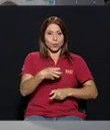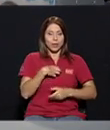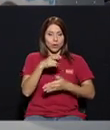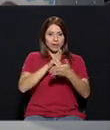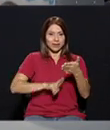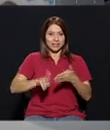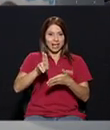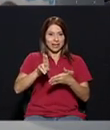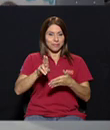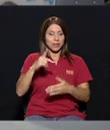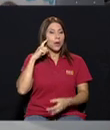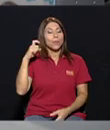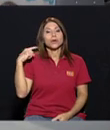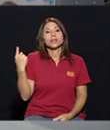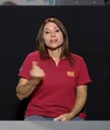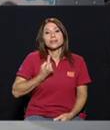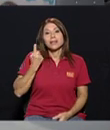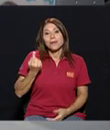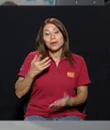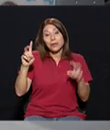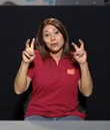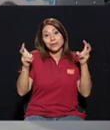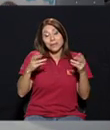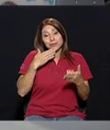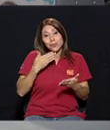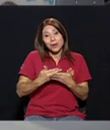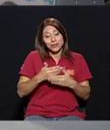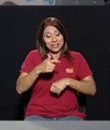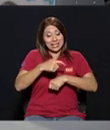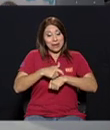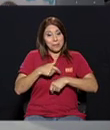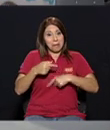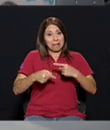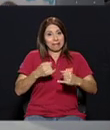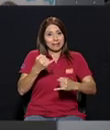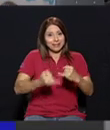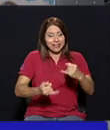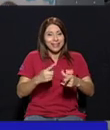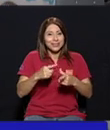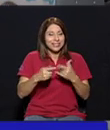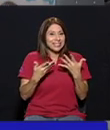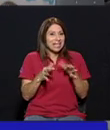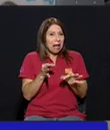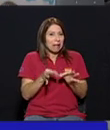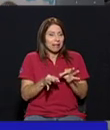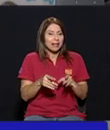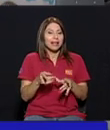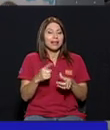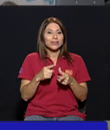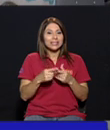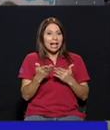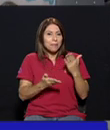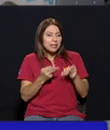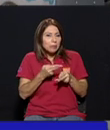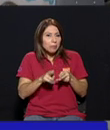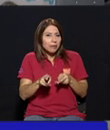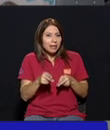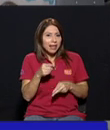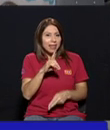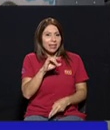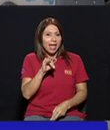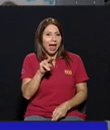momento? De manera breve, porque como siempre, cuando los temas son buenos, el tiempo se nos acaba y estamos pues ya cortos. Tal vez brevemente,